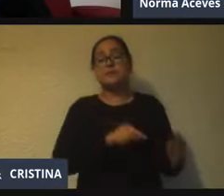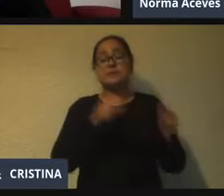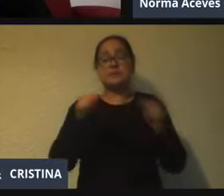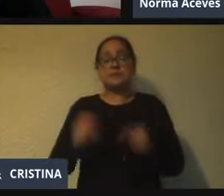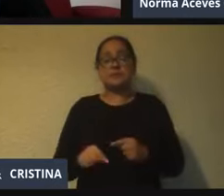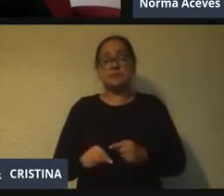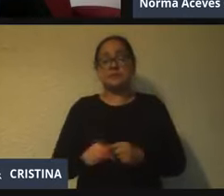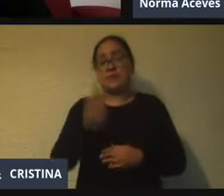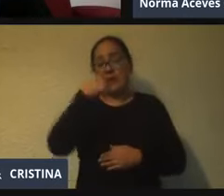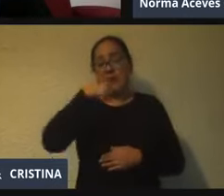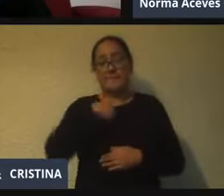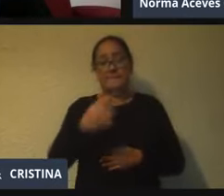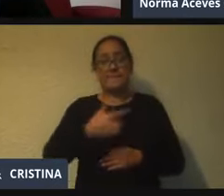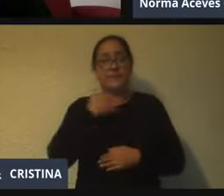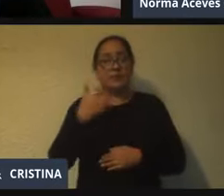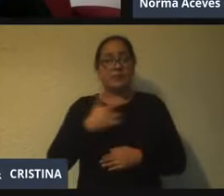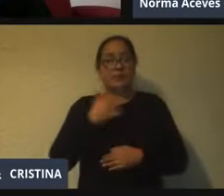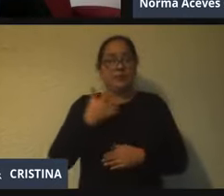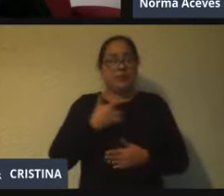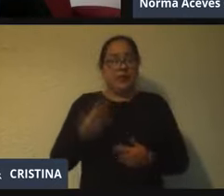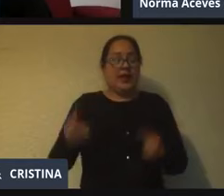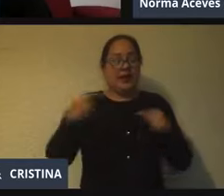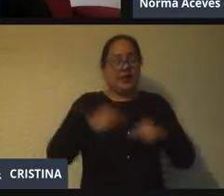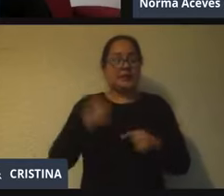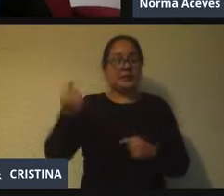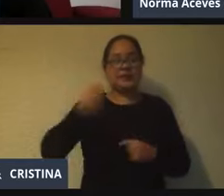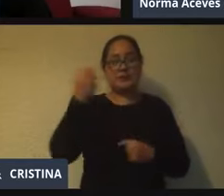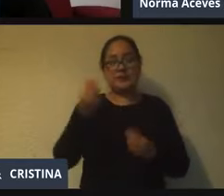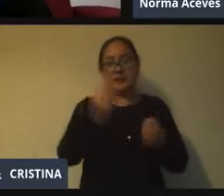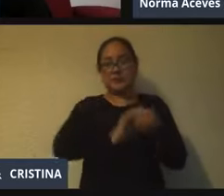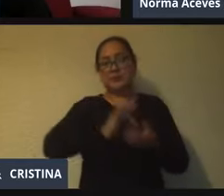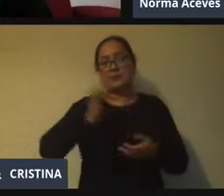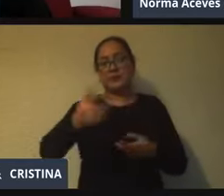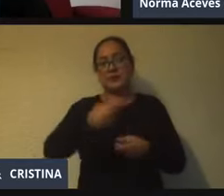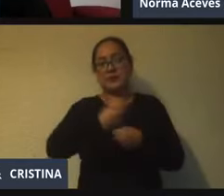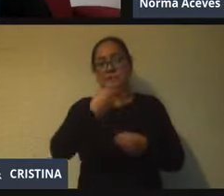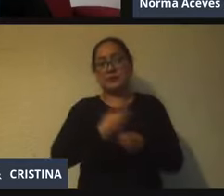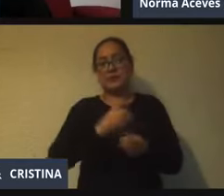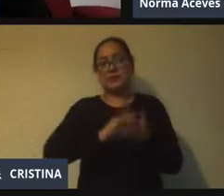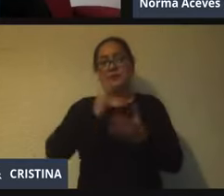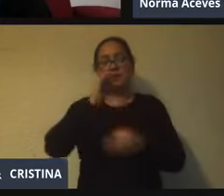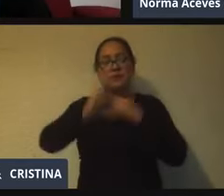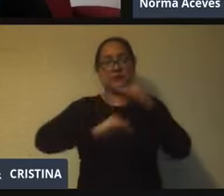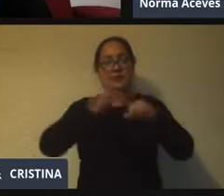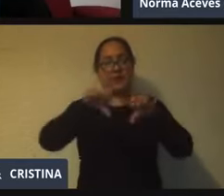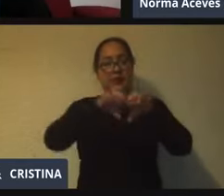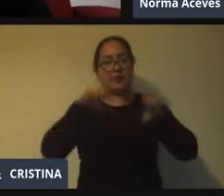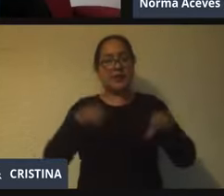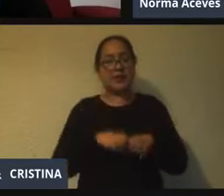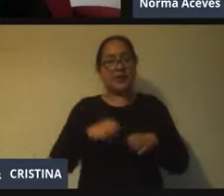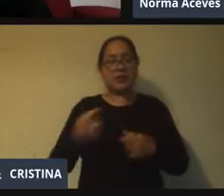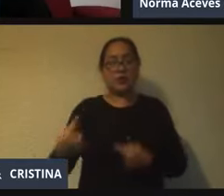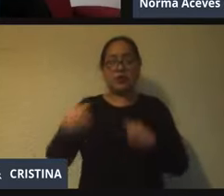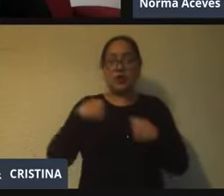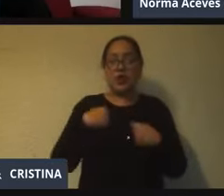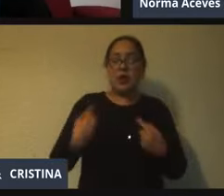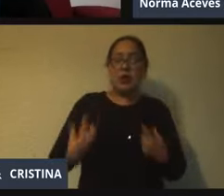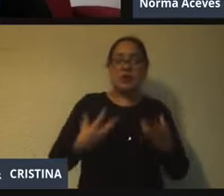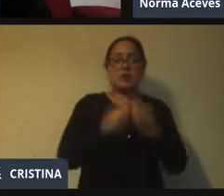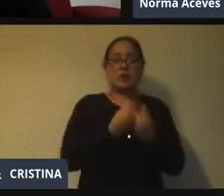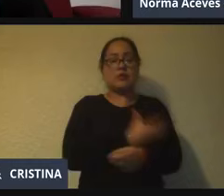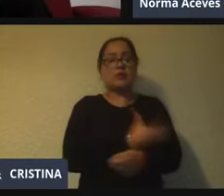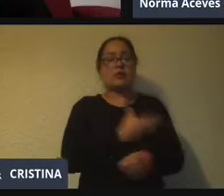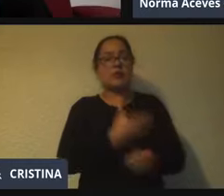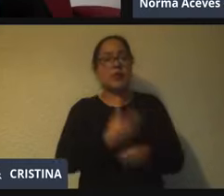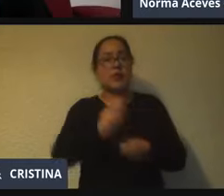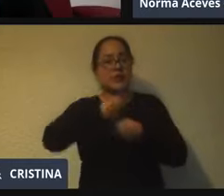me encanta compartirlo en estos espacios. De verdad, gracias a todo el equipo por abrirme la puerta, por invitarme, por